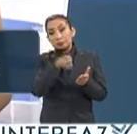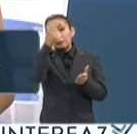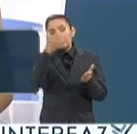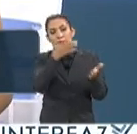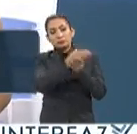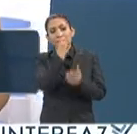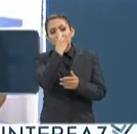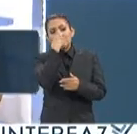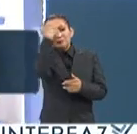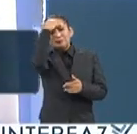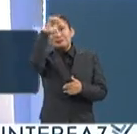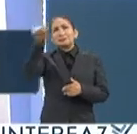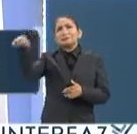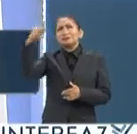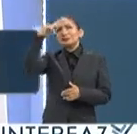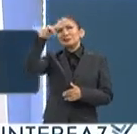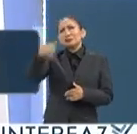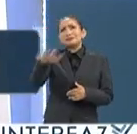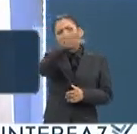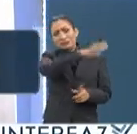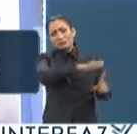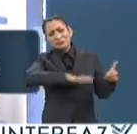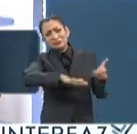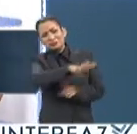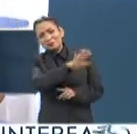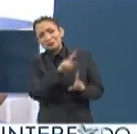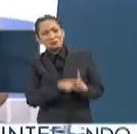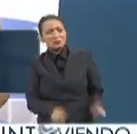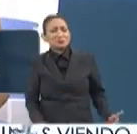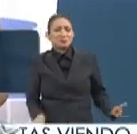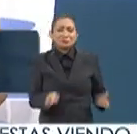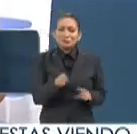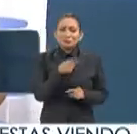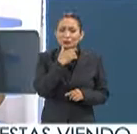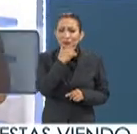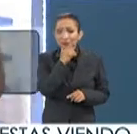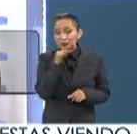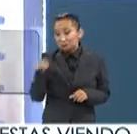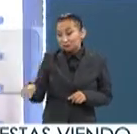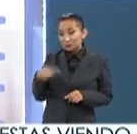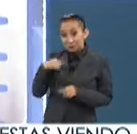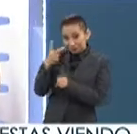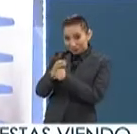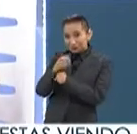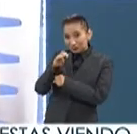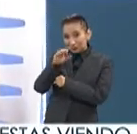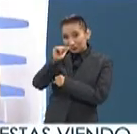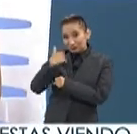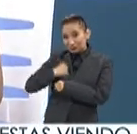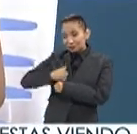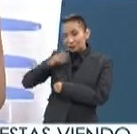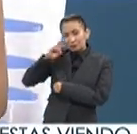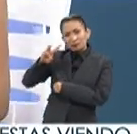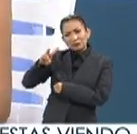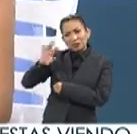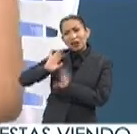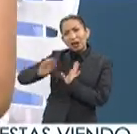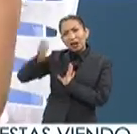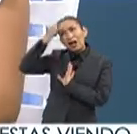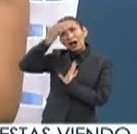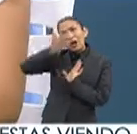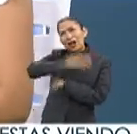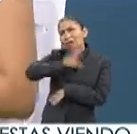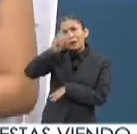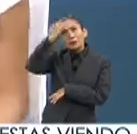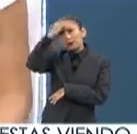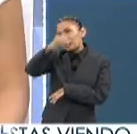la comida la extrañaba, las condiciones eran completamente diferentes. Y esta vez que me fui de beca a Canadá, dije, ¿sabes qué? No